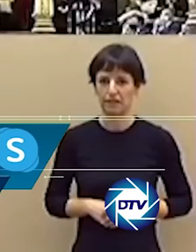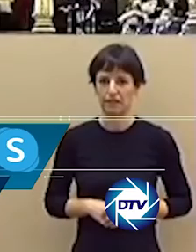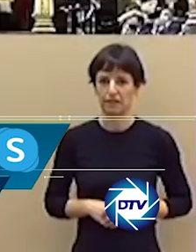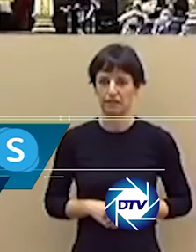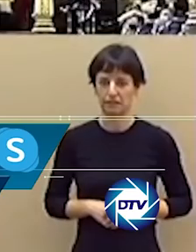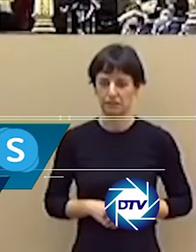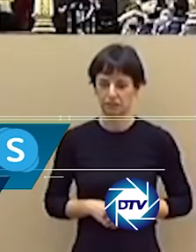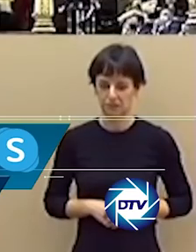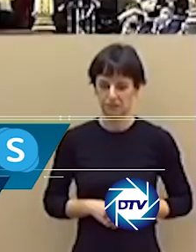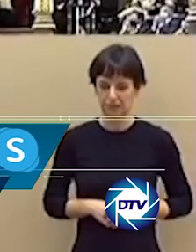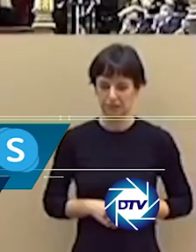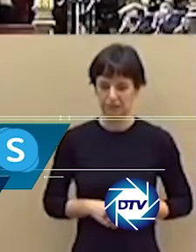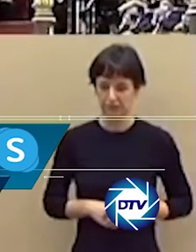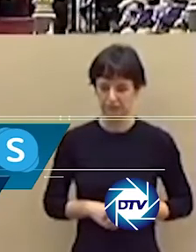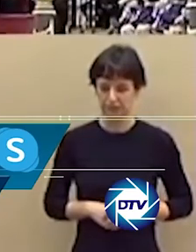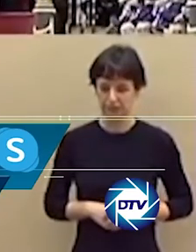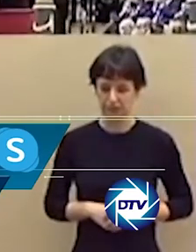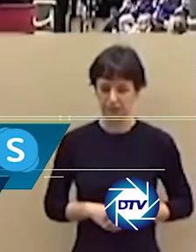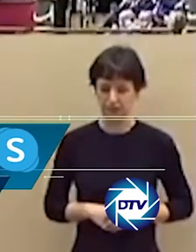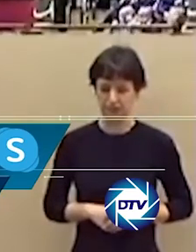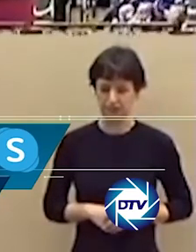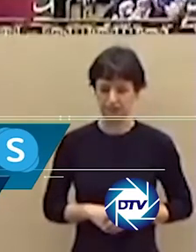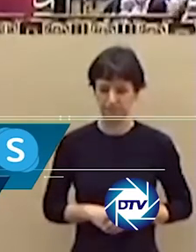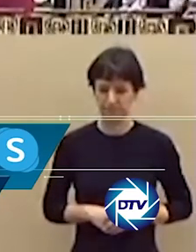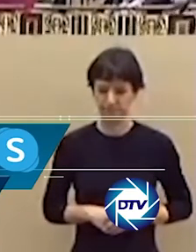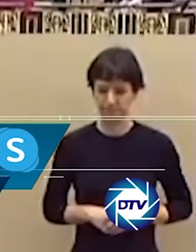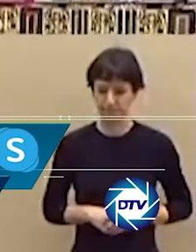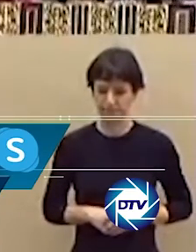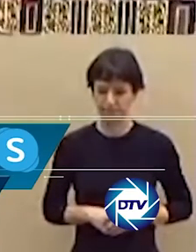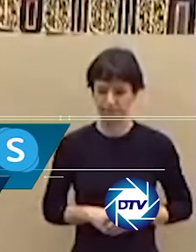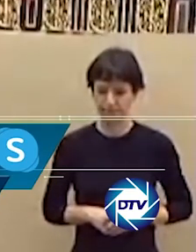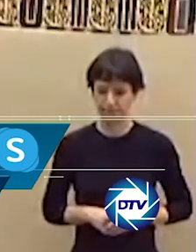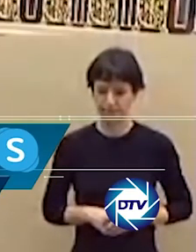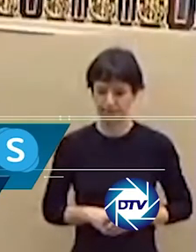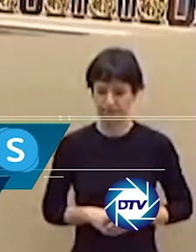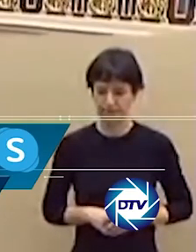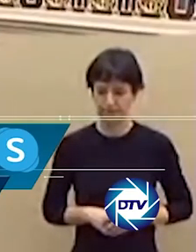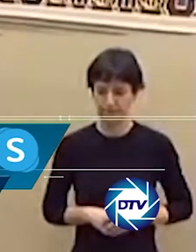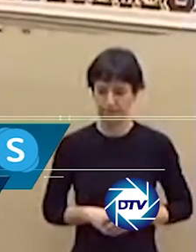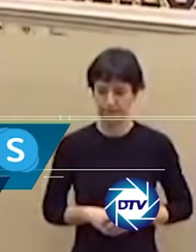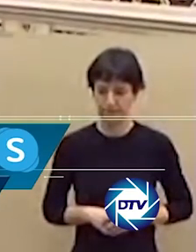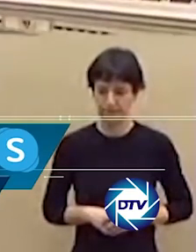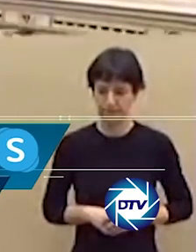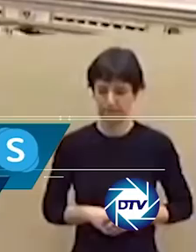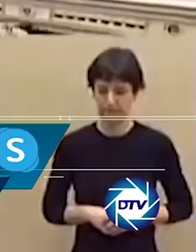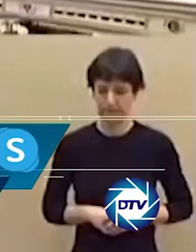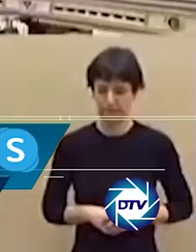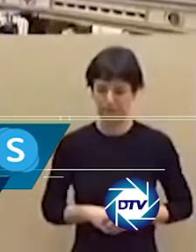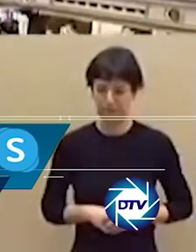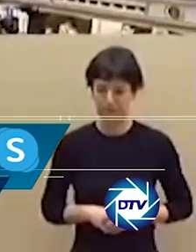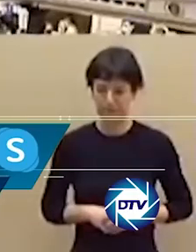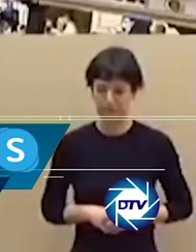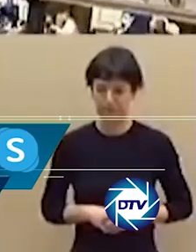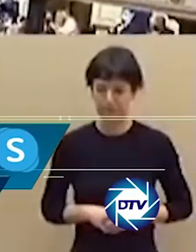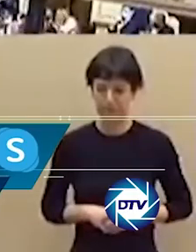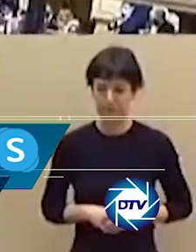guerra en el sur, pero esto no se ha acabado. Sí, está claro. Putin no ha entrado en Ucrania para quedarse